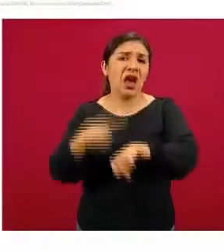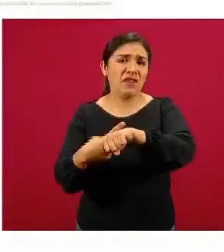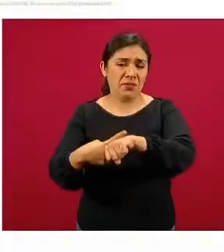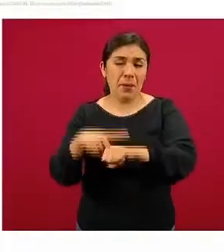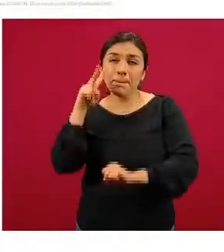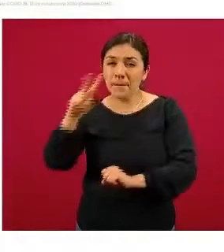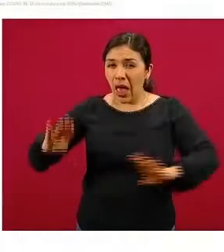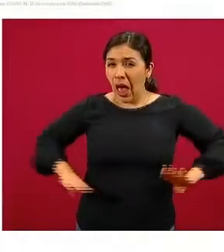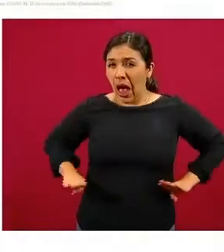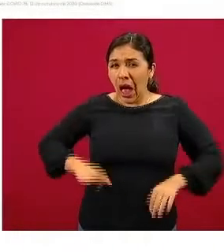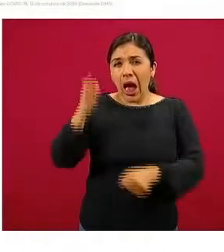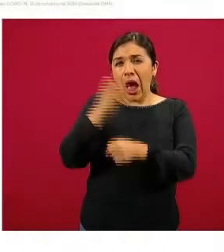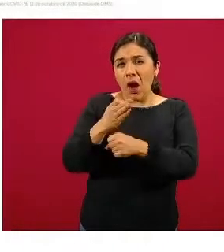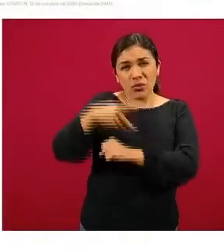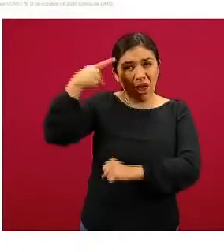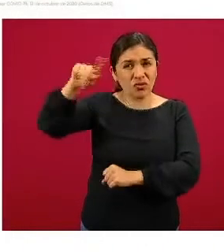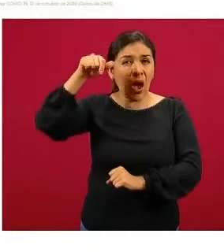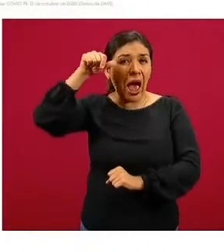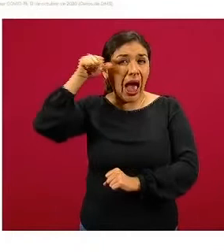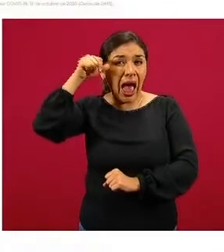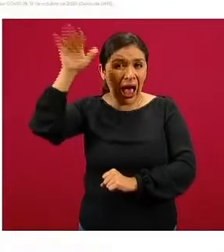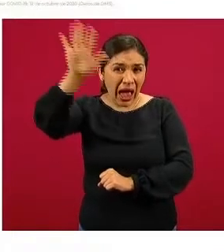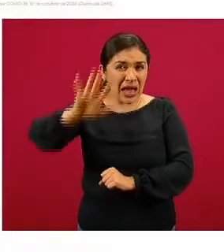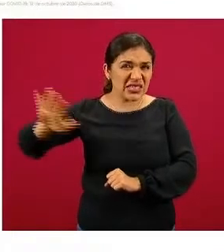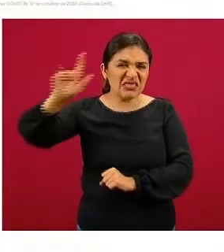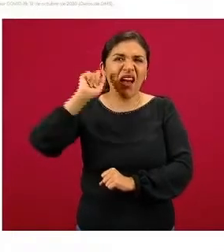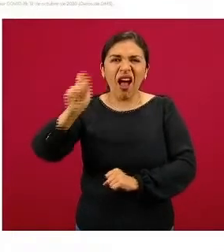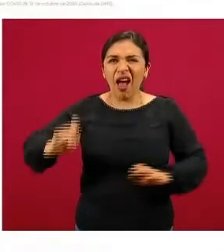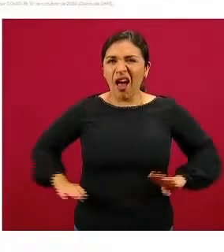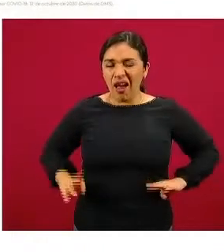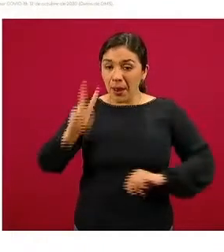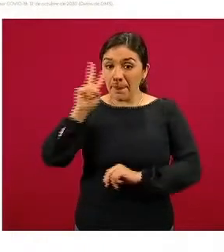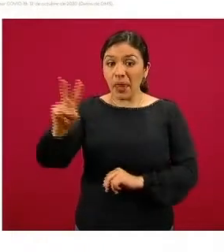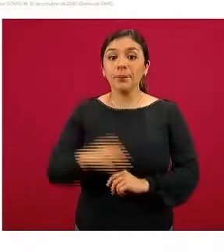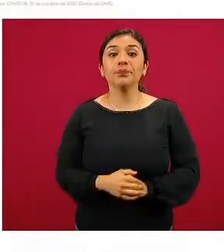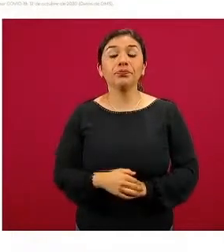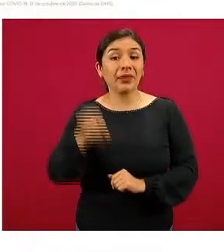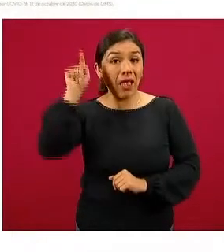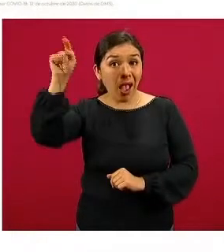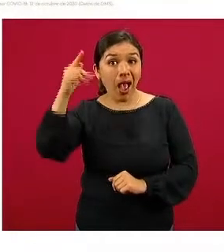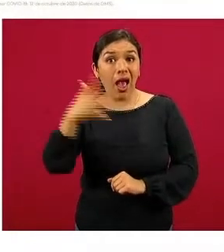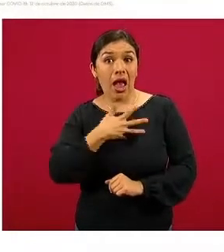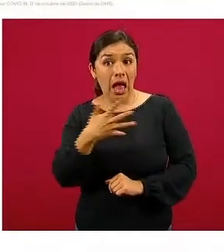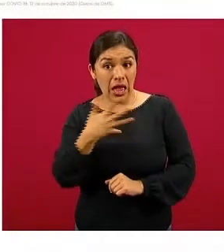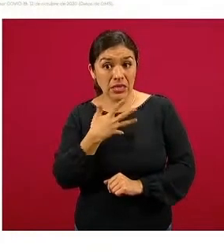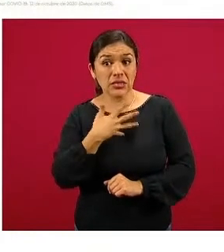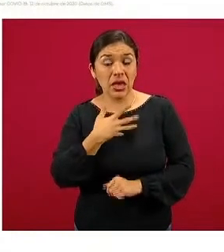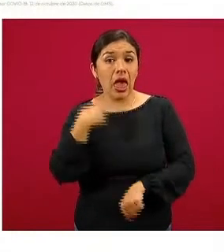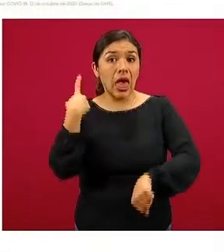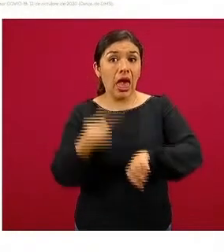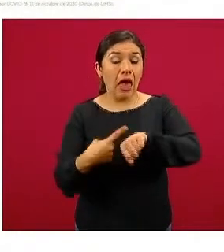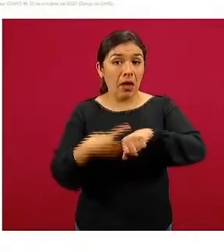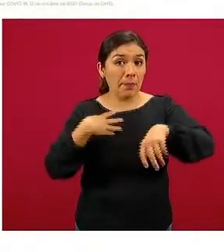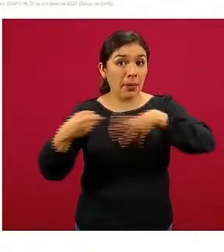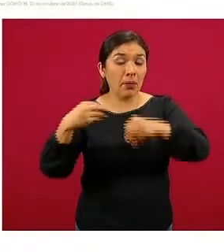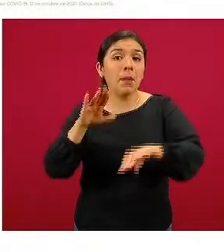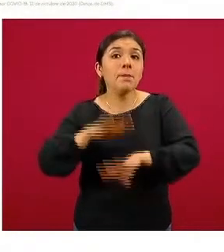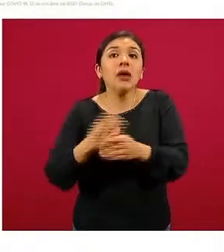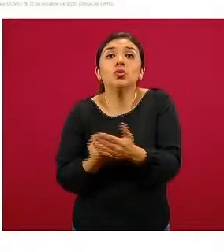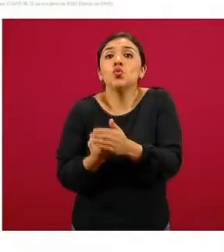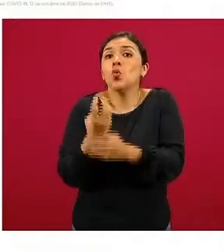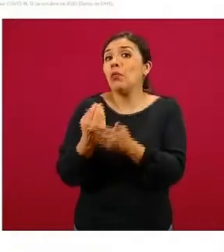general de toda esta región de Asia sudoriental, pues tenemos o tienen ellos una epidemia un poco más